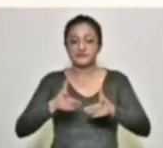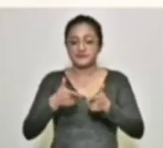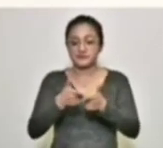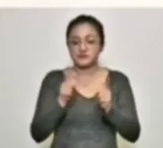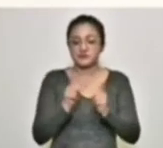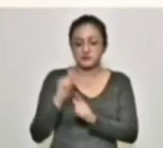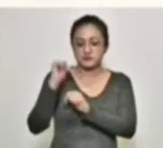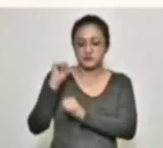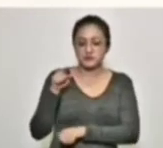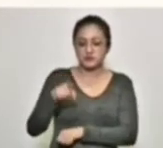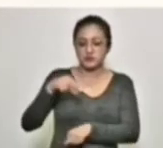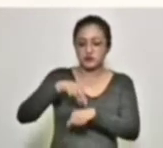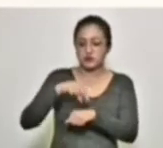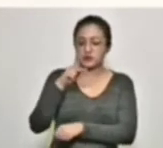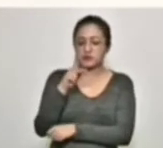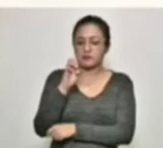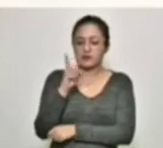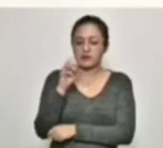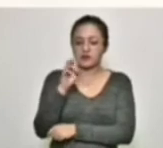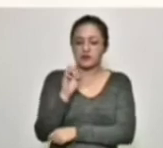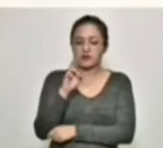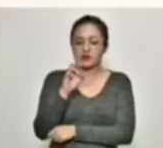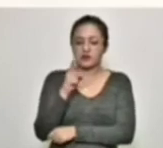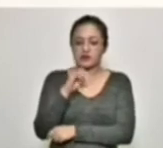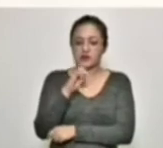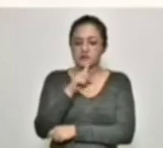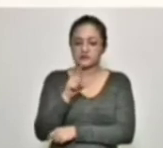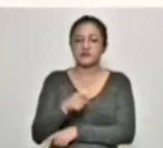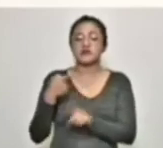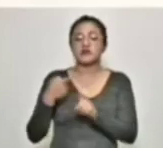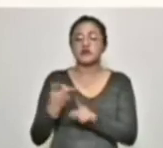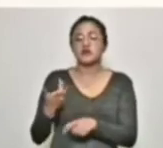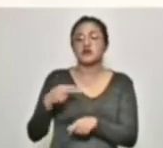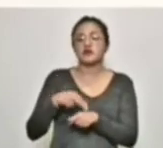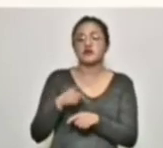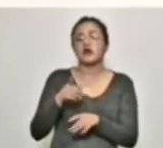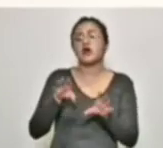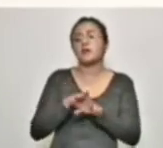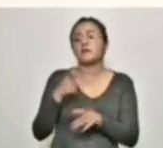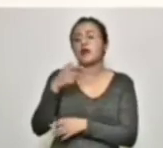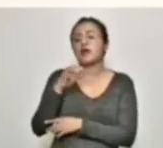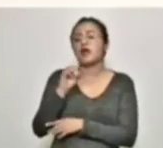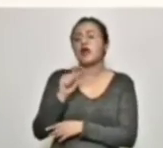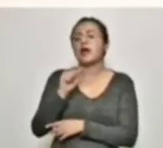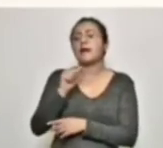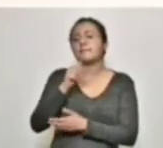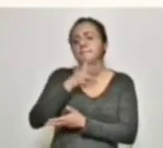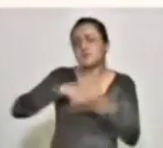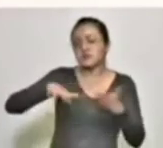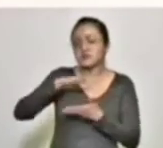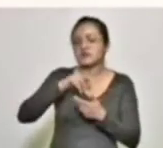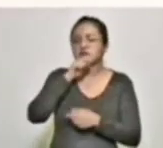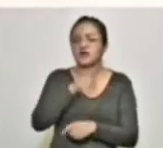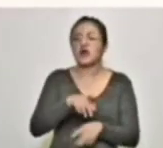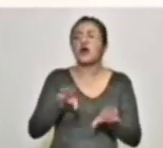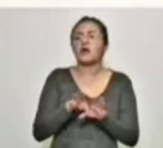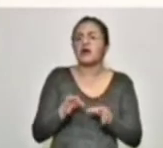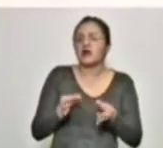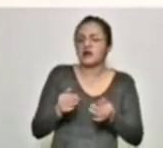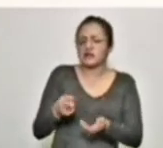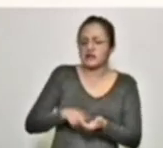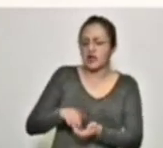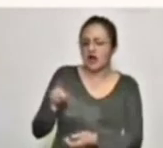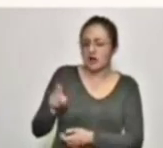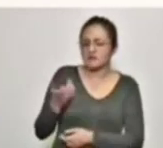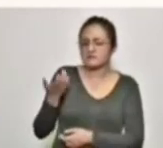grupo encabezado por el doctor Pedro Rodríguez, el grupo de estudios geoambientales y de calidad del agua, para determinar a